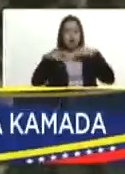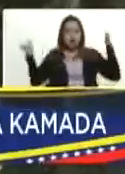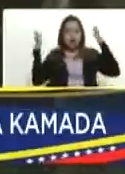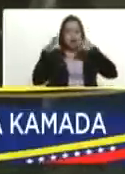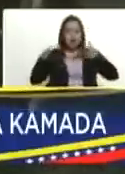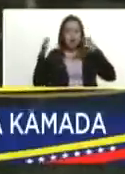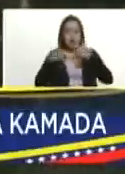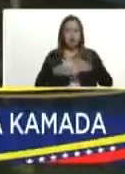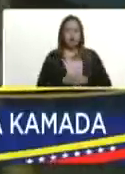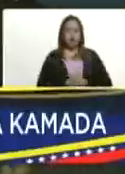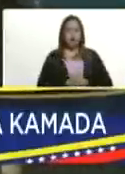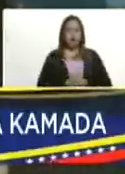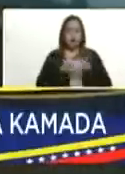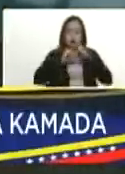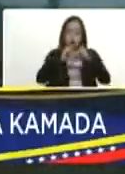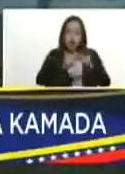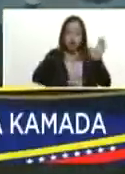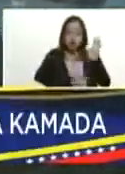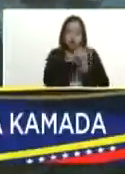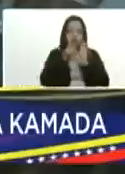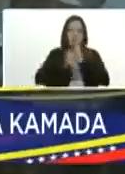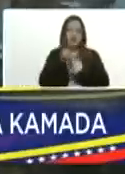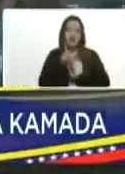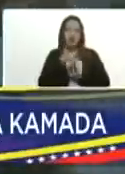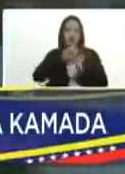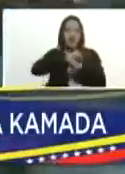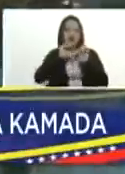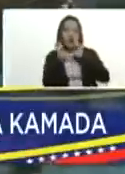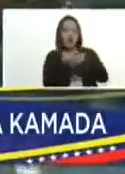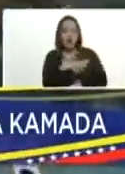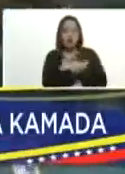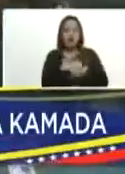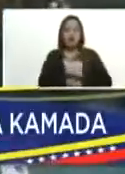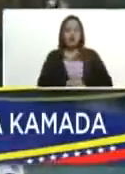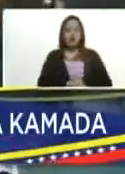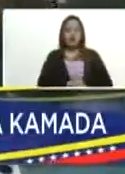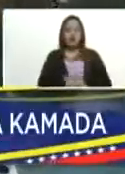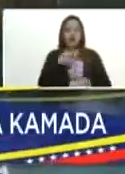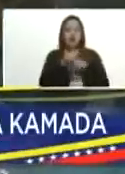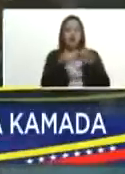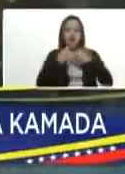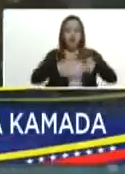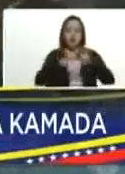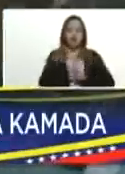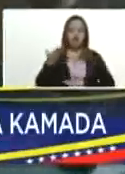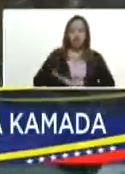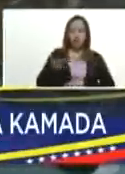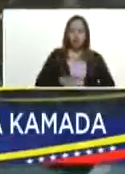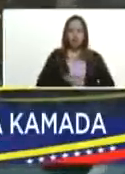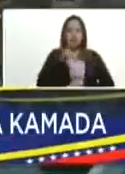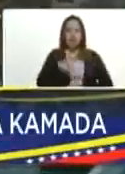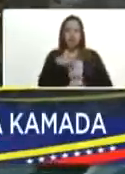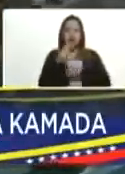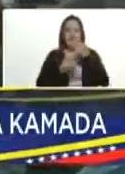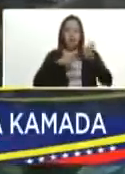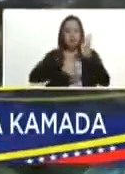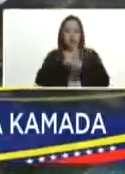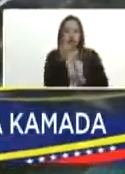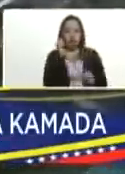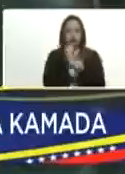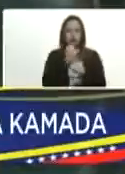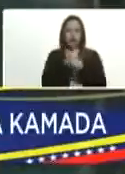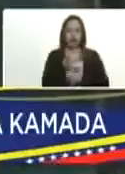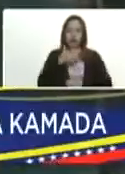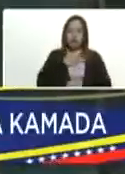orientado, sigue su curso en la transformación, en la generación de valor agregado, en la generación de empleo. Y por eso es que